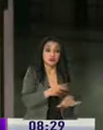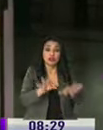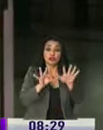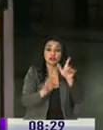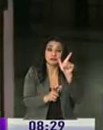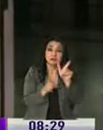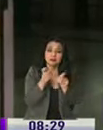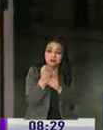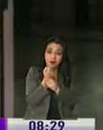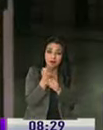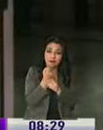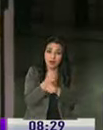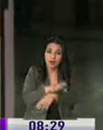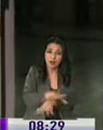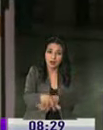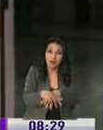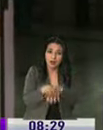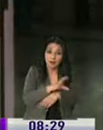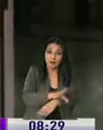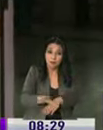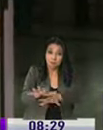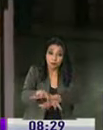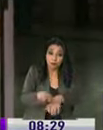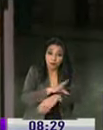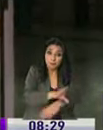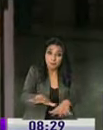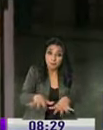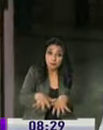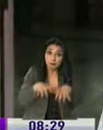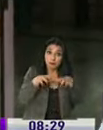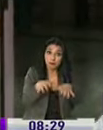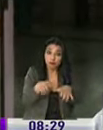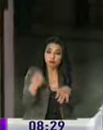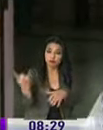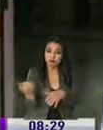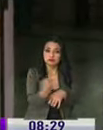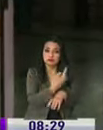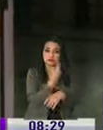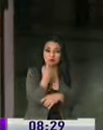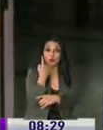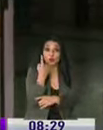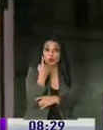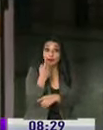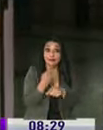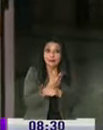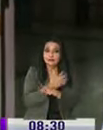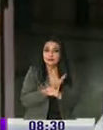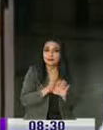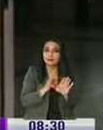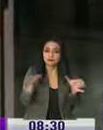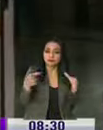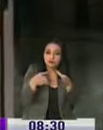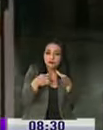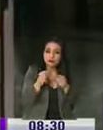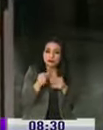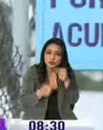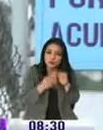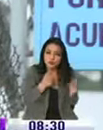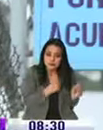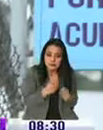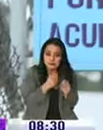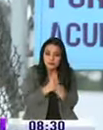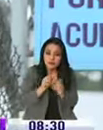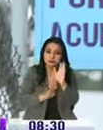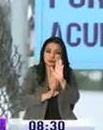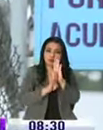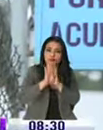huasipungueros, y ya nos decimos una sola, ahí hicimos mingas. El nombre